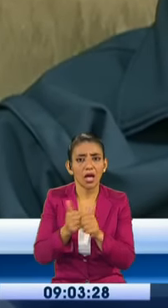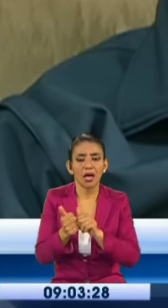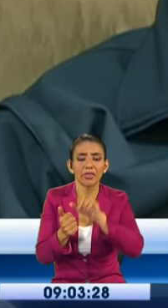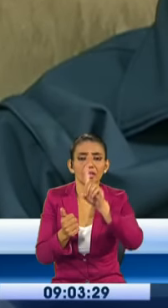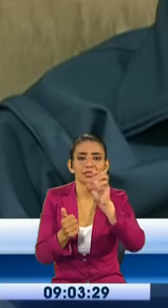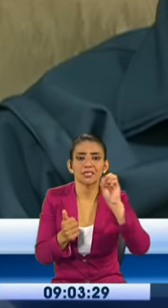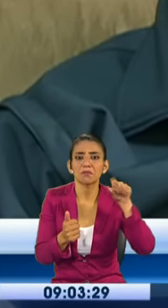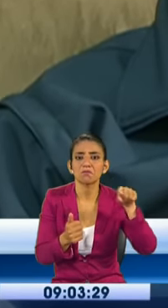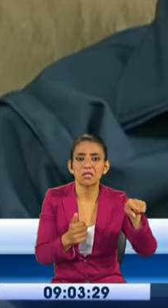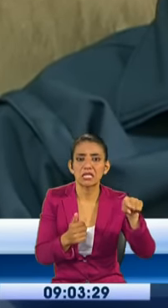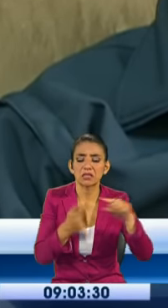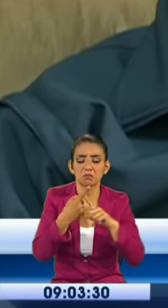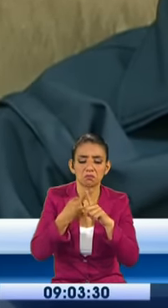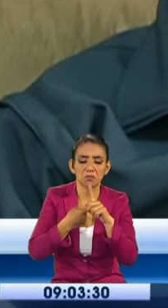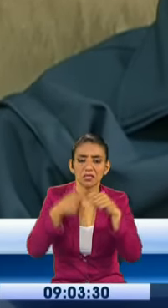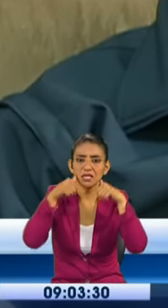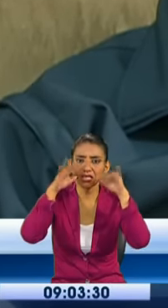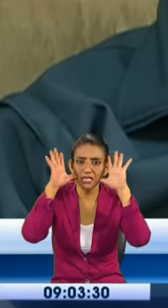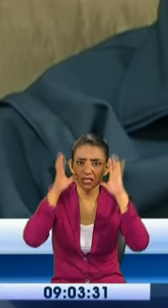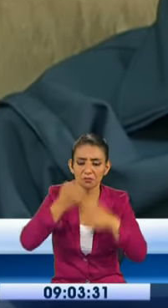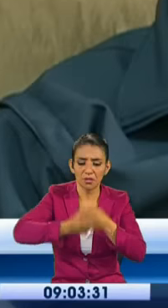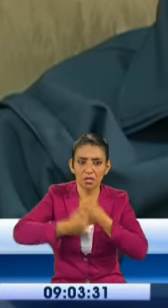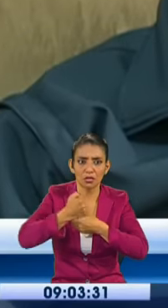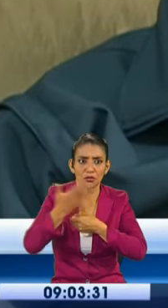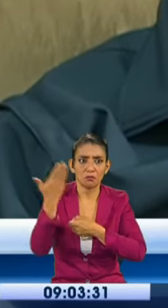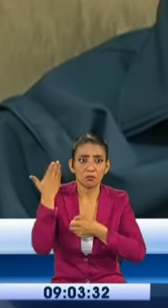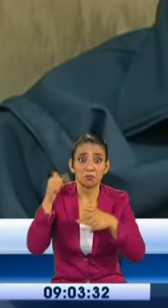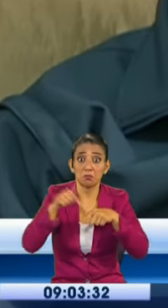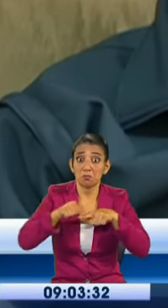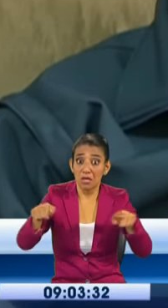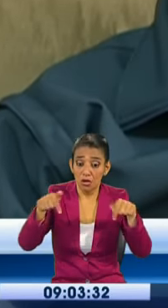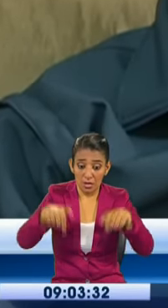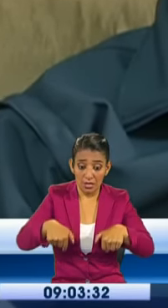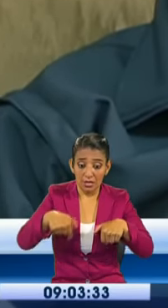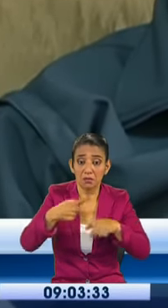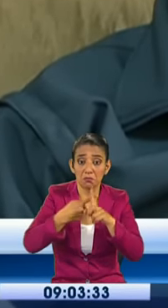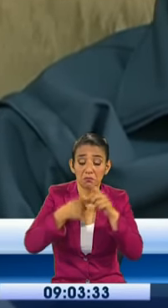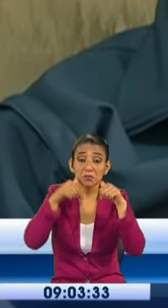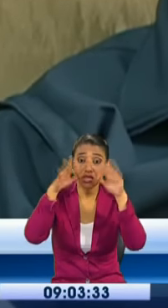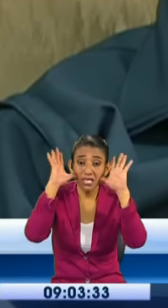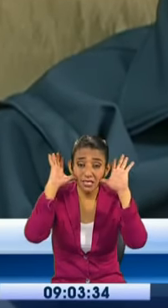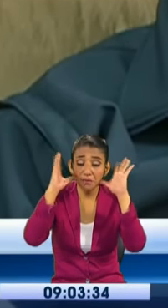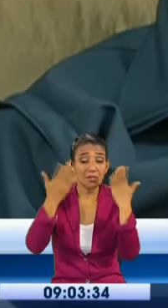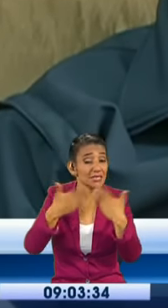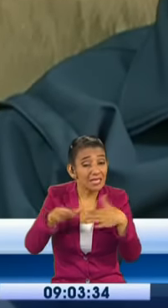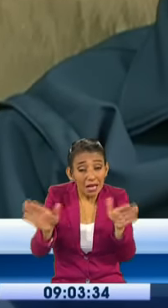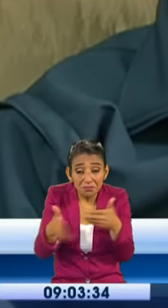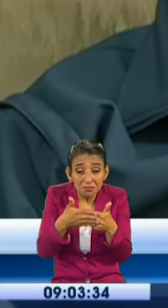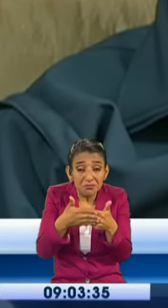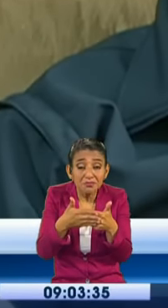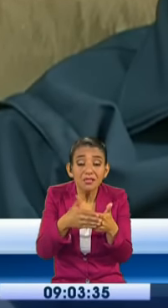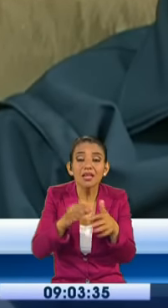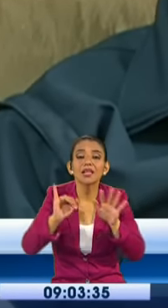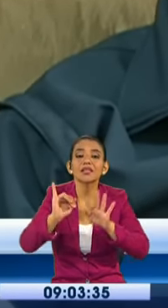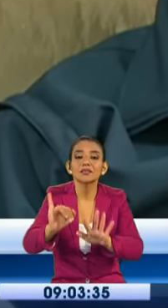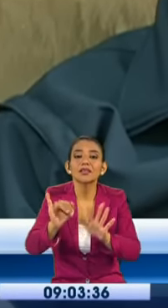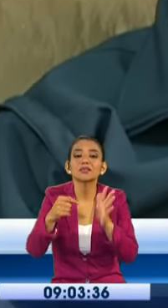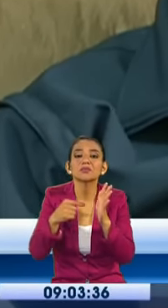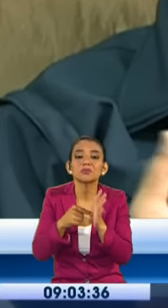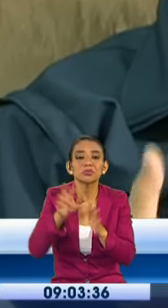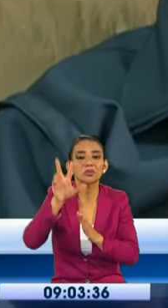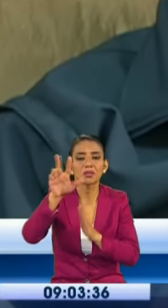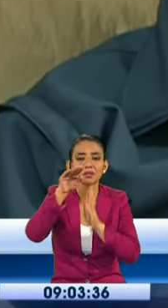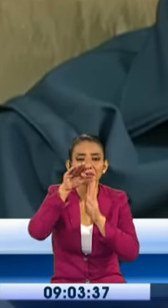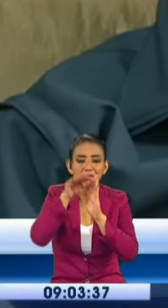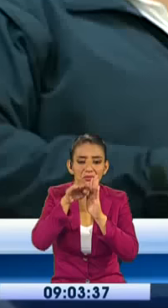en diciembre del año pasado. Pero en este diciembre vamos a cerrar aproximadamente con 6.3. O sea,